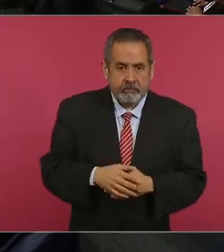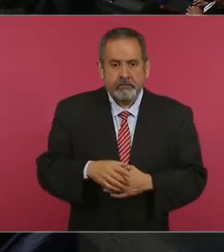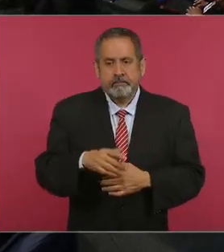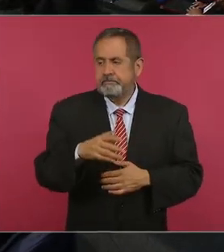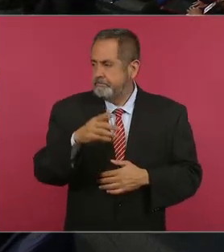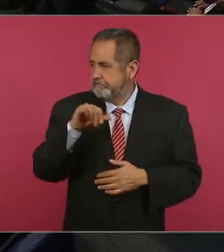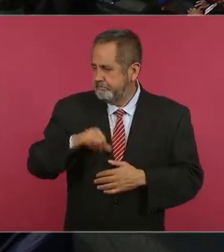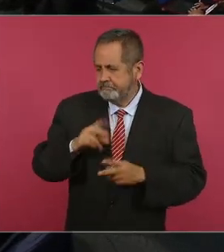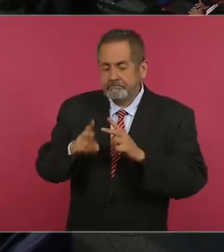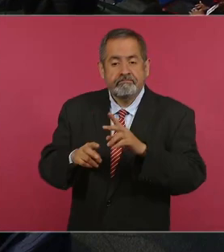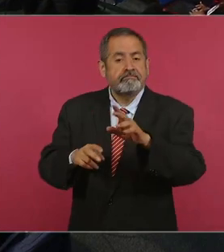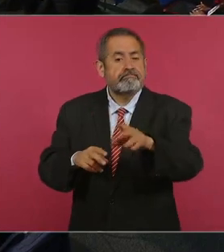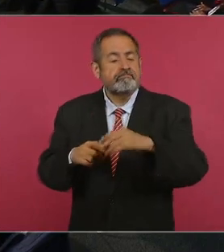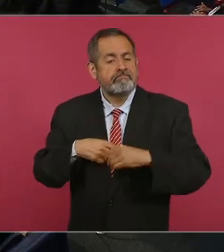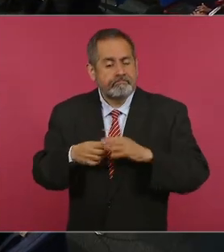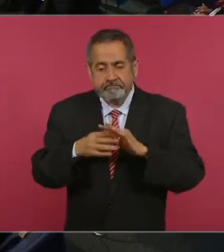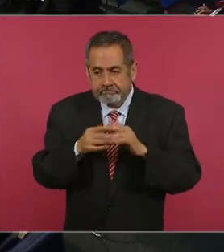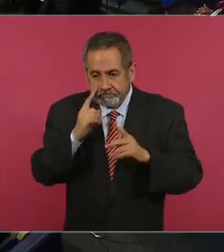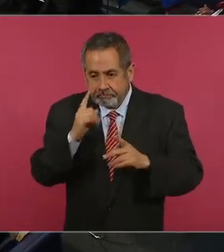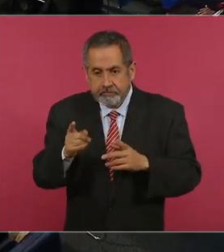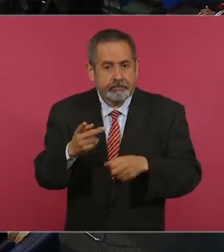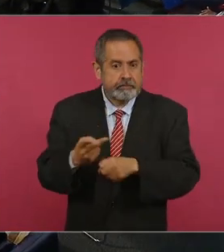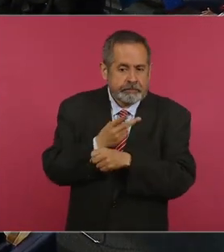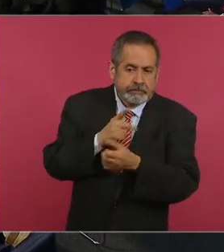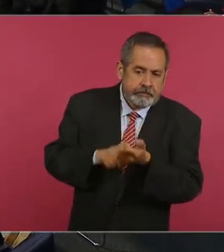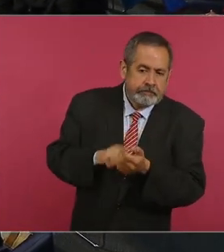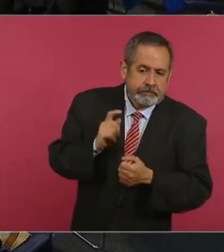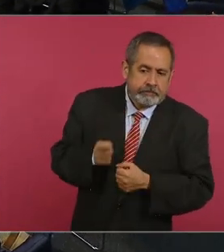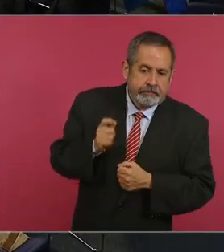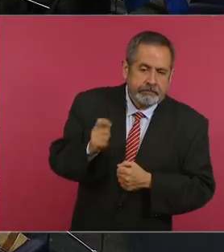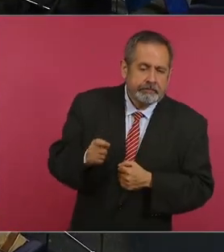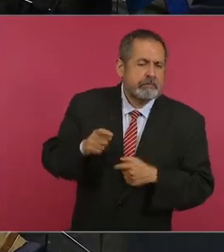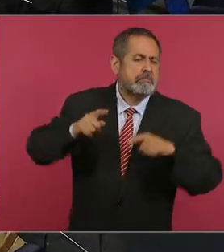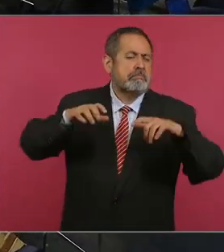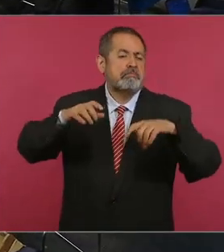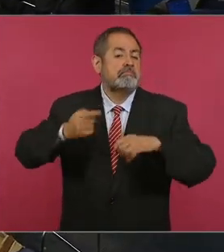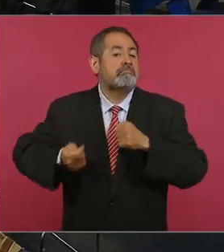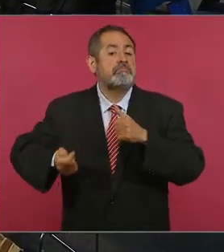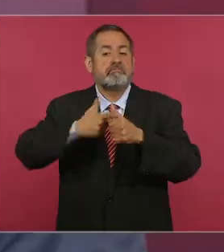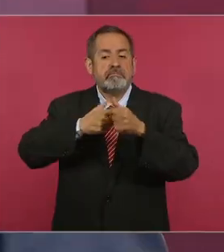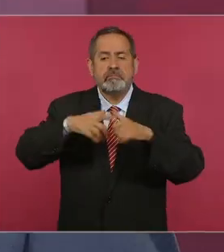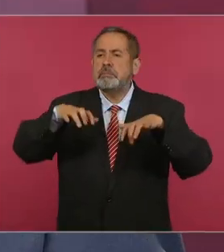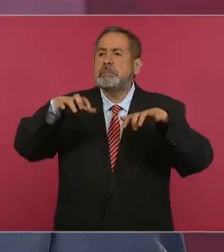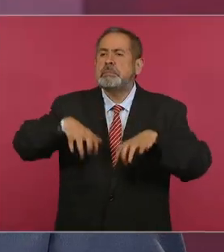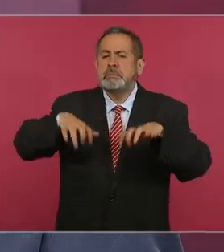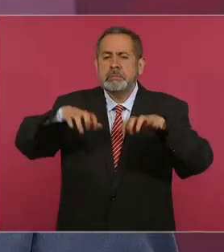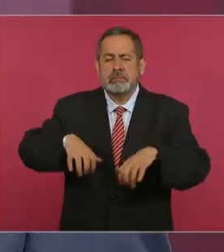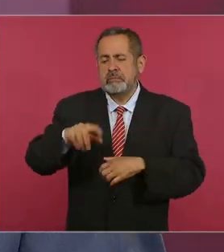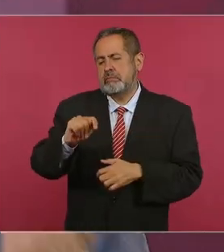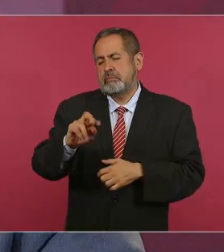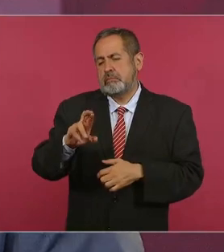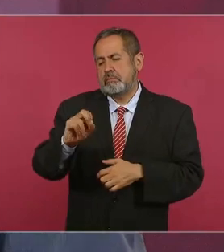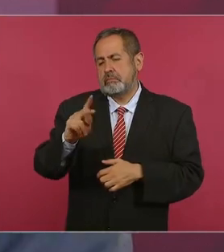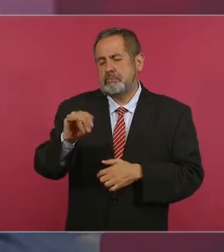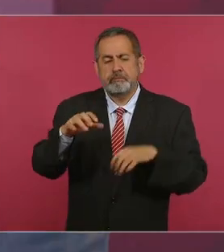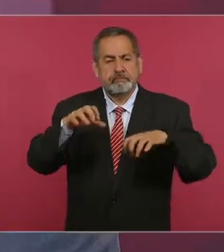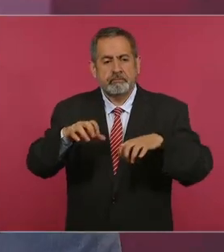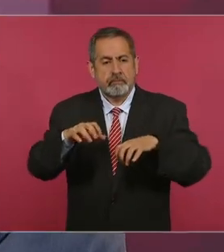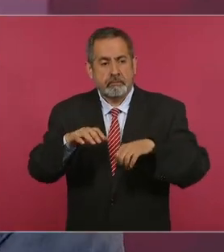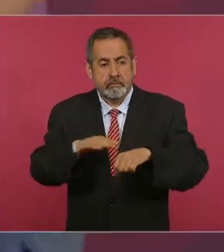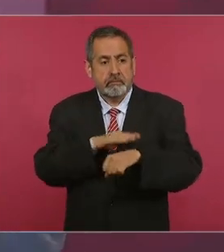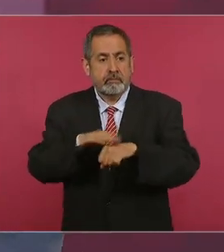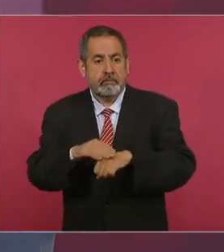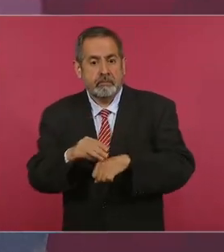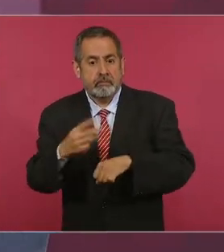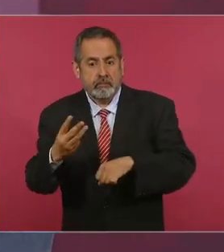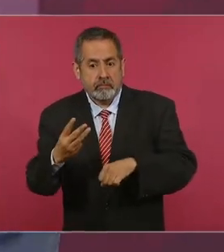pendiente por la evolución de tormenta tropical, luego a 3, luego a 4